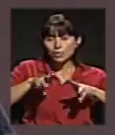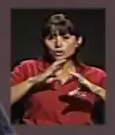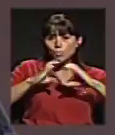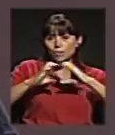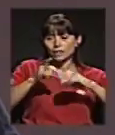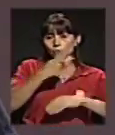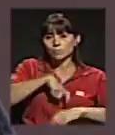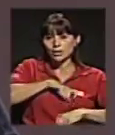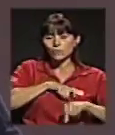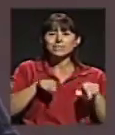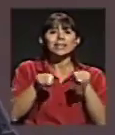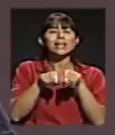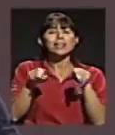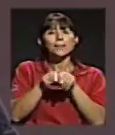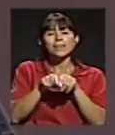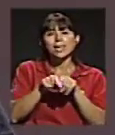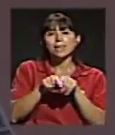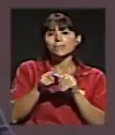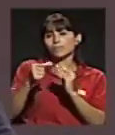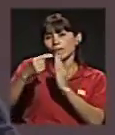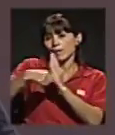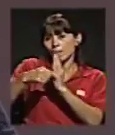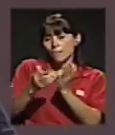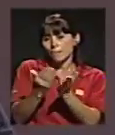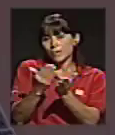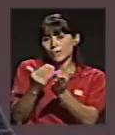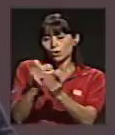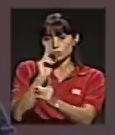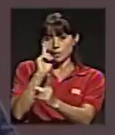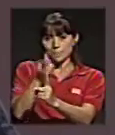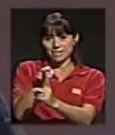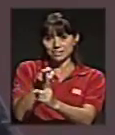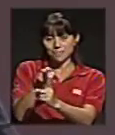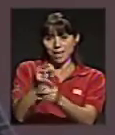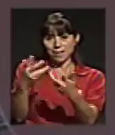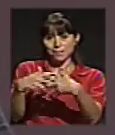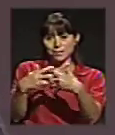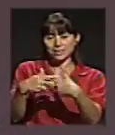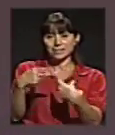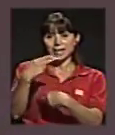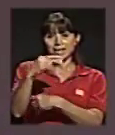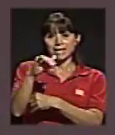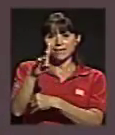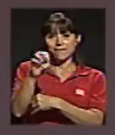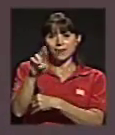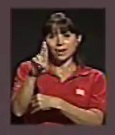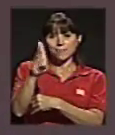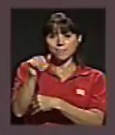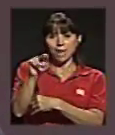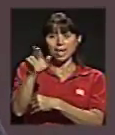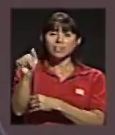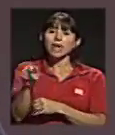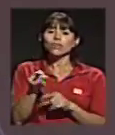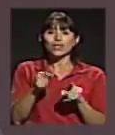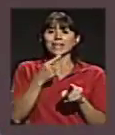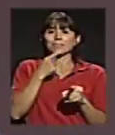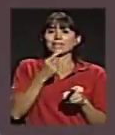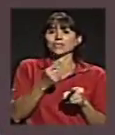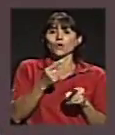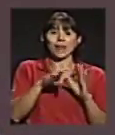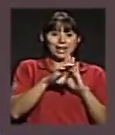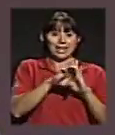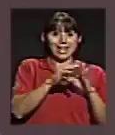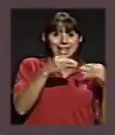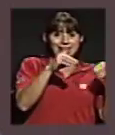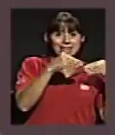y no solo eso, sino también boletines de la misma sociedad Iberbanda donde se menciona, bueno, que el Corte Inglés tiene tanto capital, que lo que es la